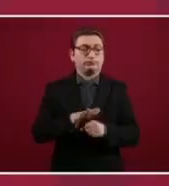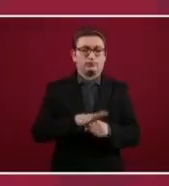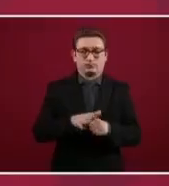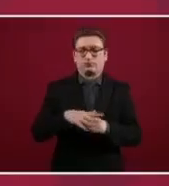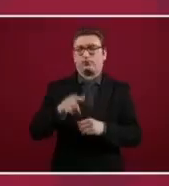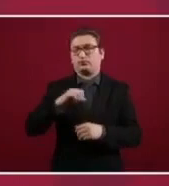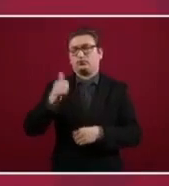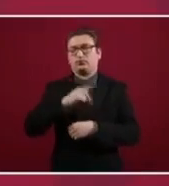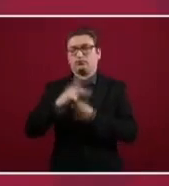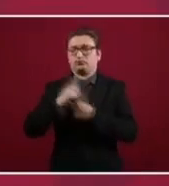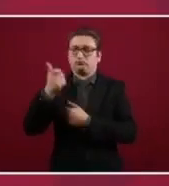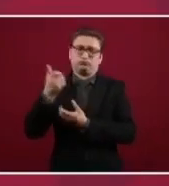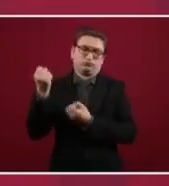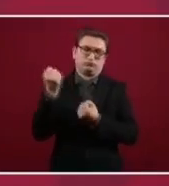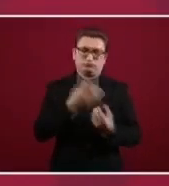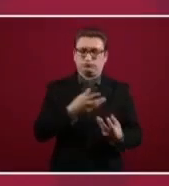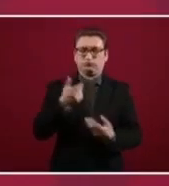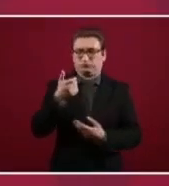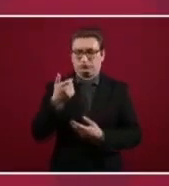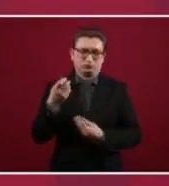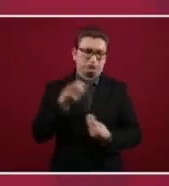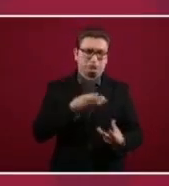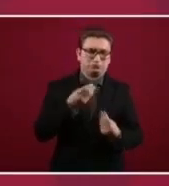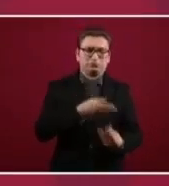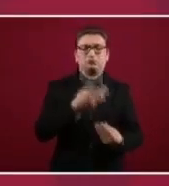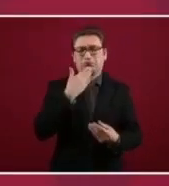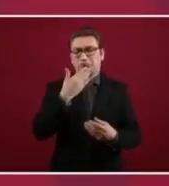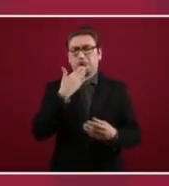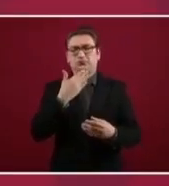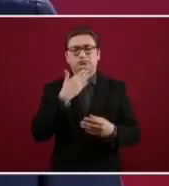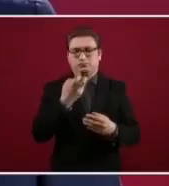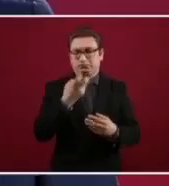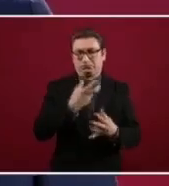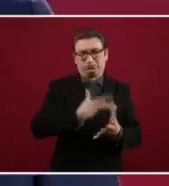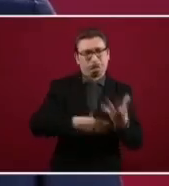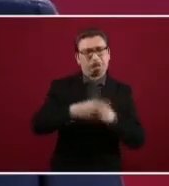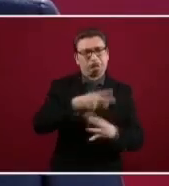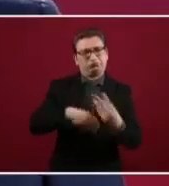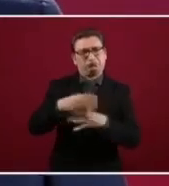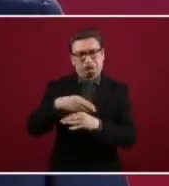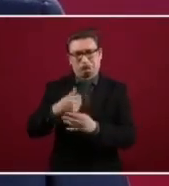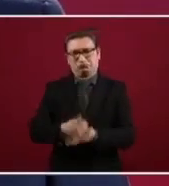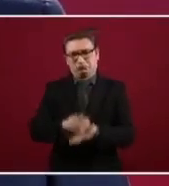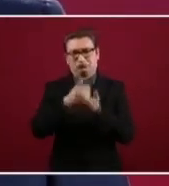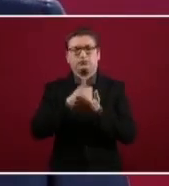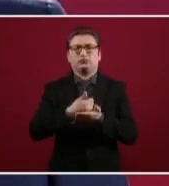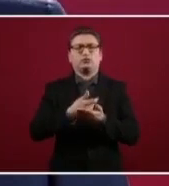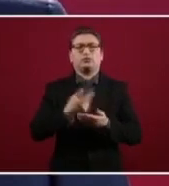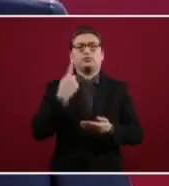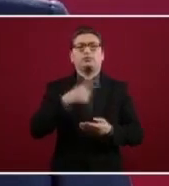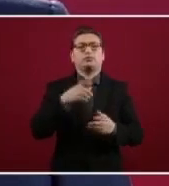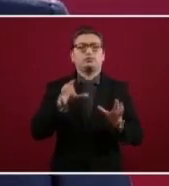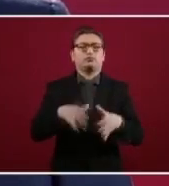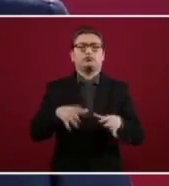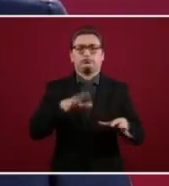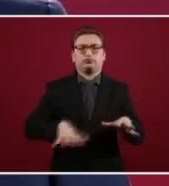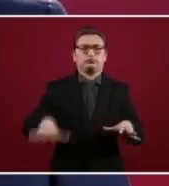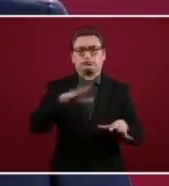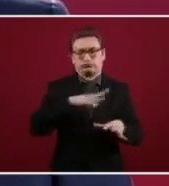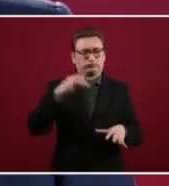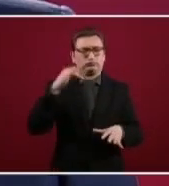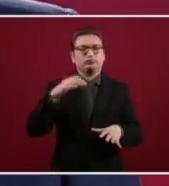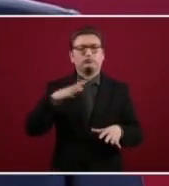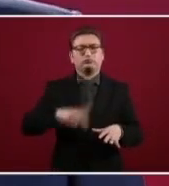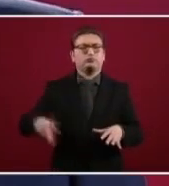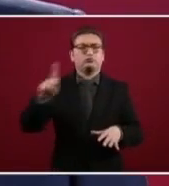remesas ayuda el que se invierta las comunidades los pueblos más